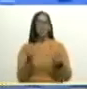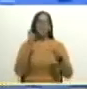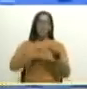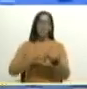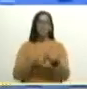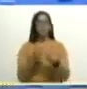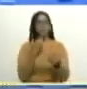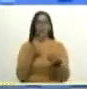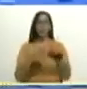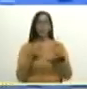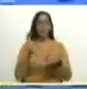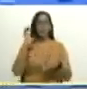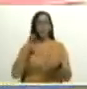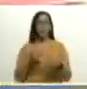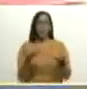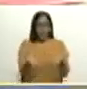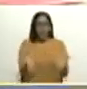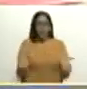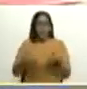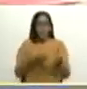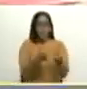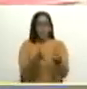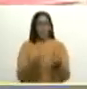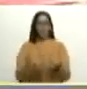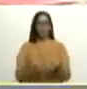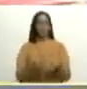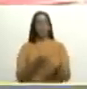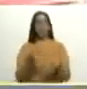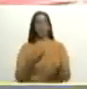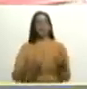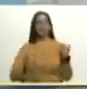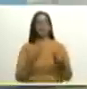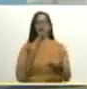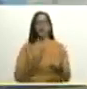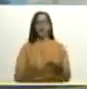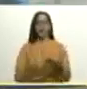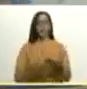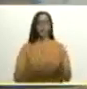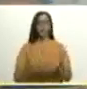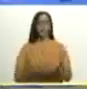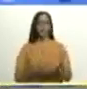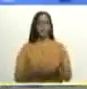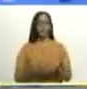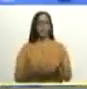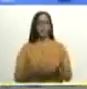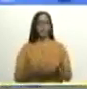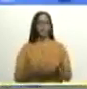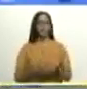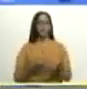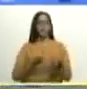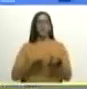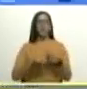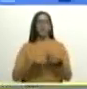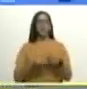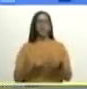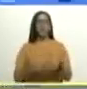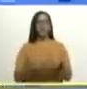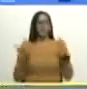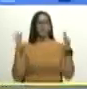alguien y lo produzco en el país. Ese es el camino, pues. Correcto. Sí. Bueno, gracias, José David. Correcto. Entonces, fíjense ustedes,